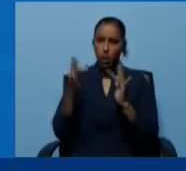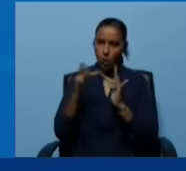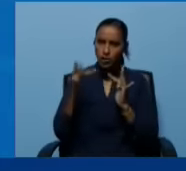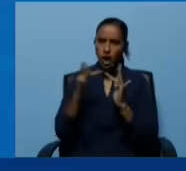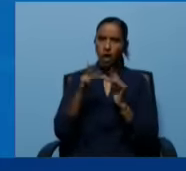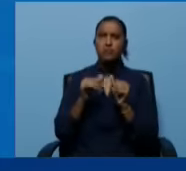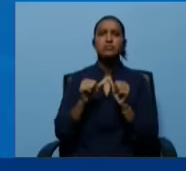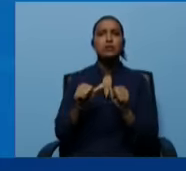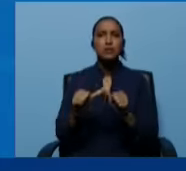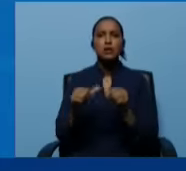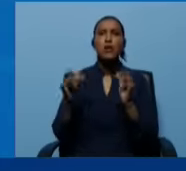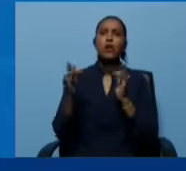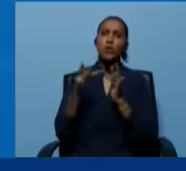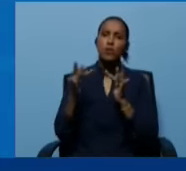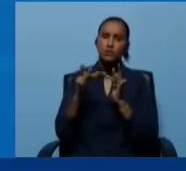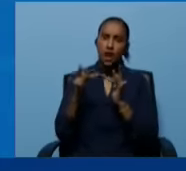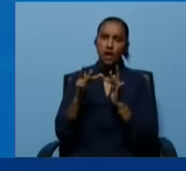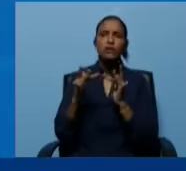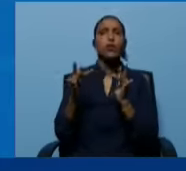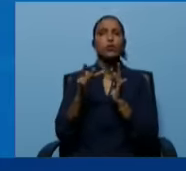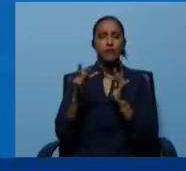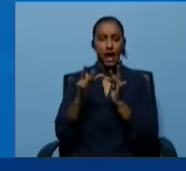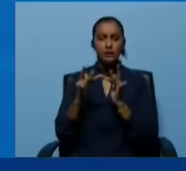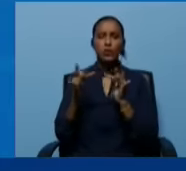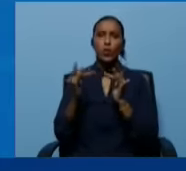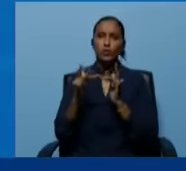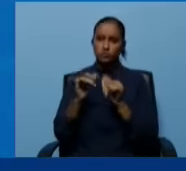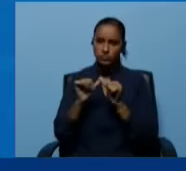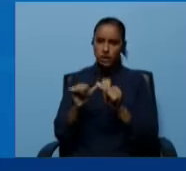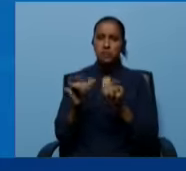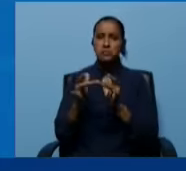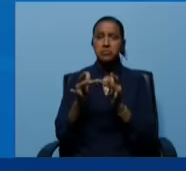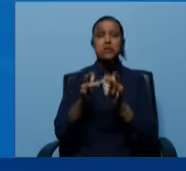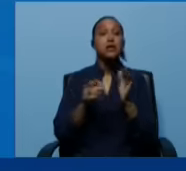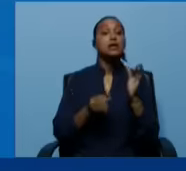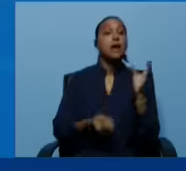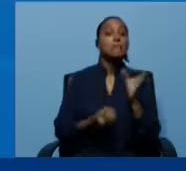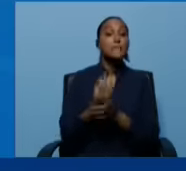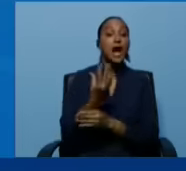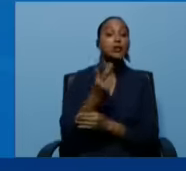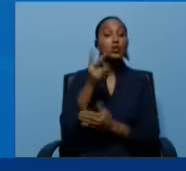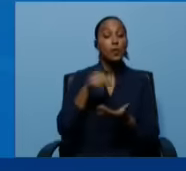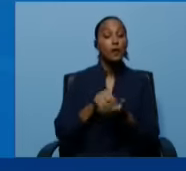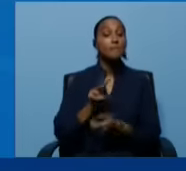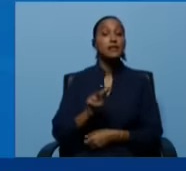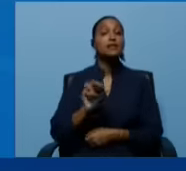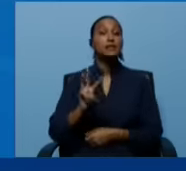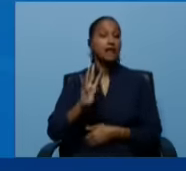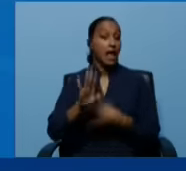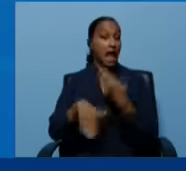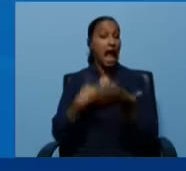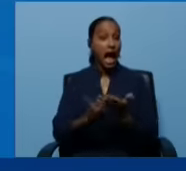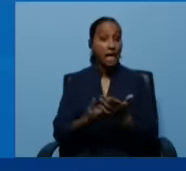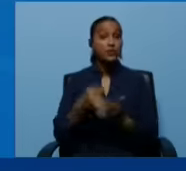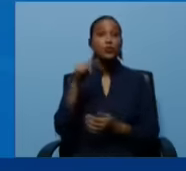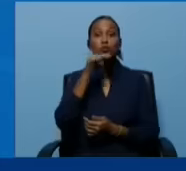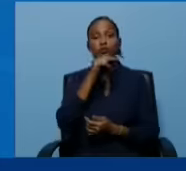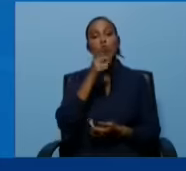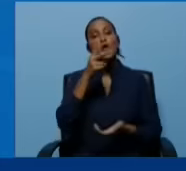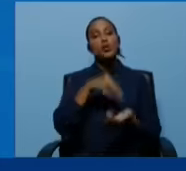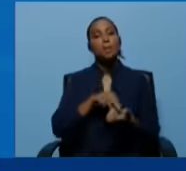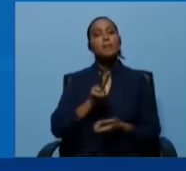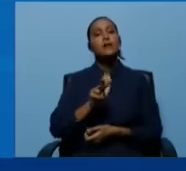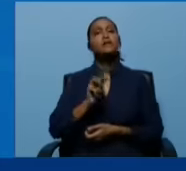se hicieron acuerdos, y en mayo de 2023, hasta octubre de 2023,